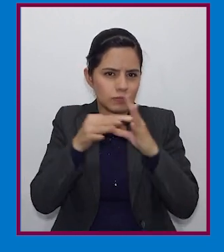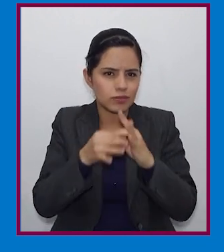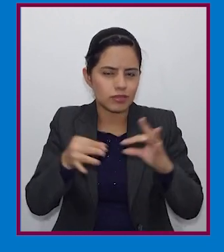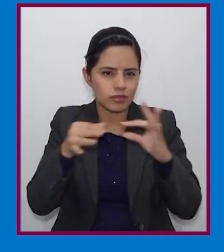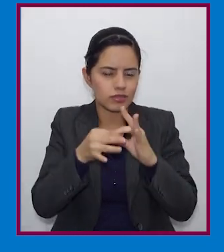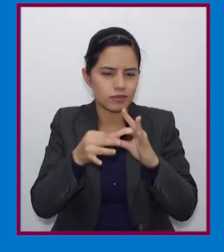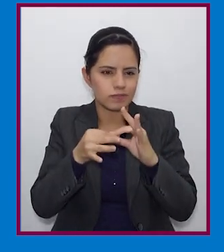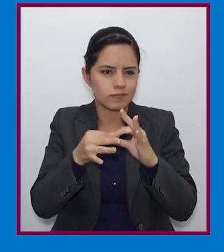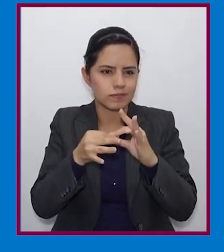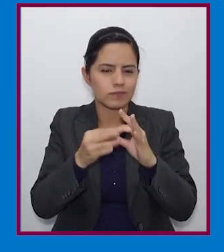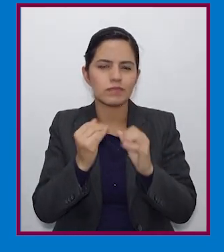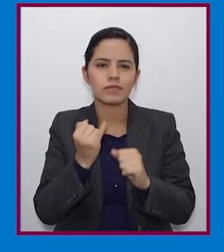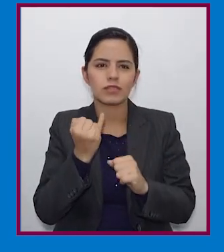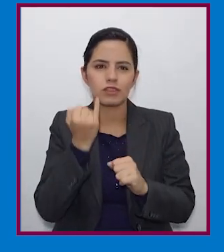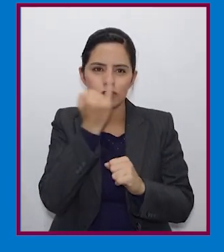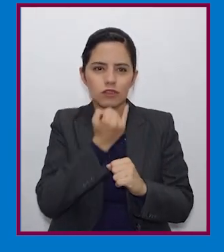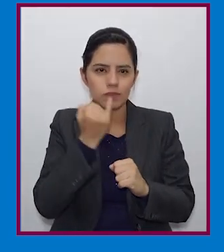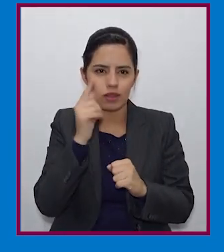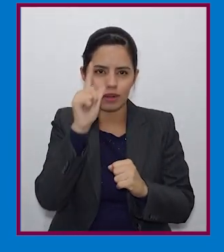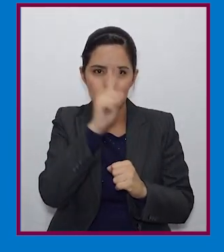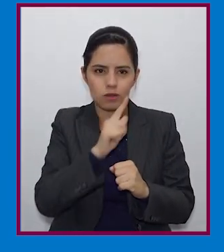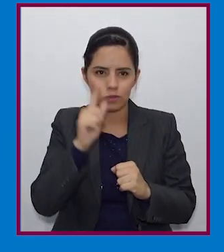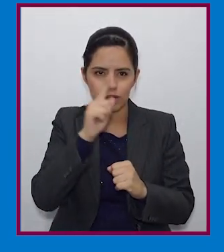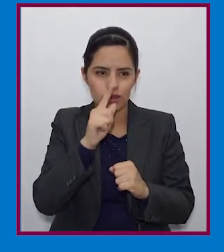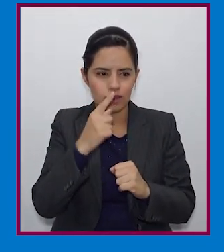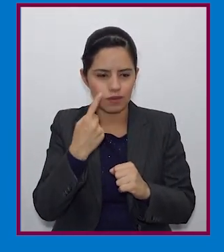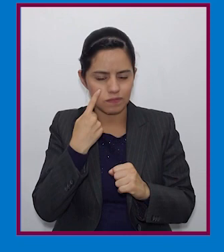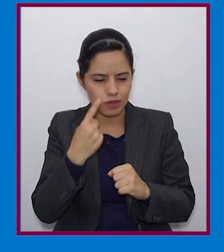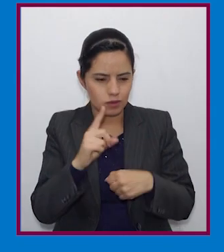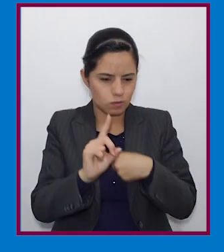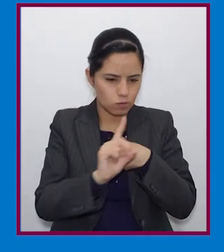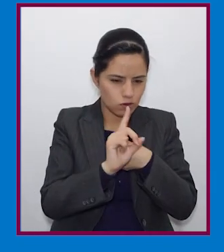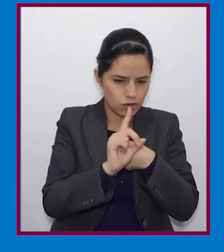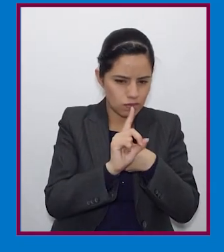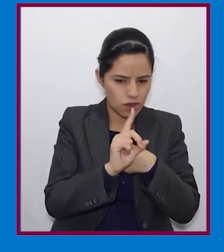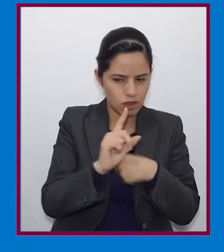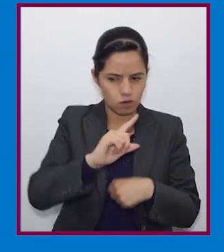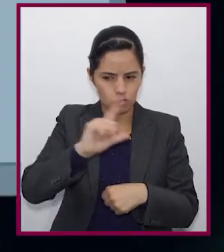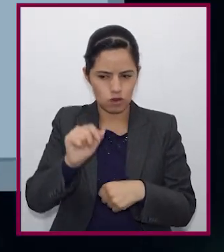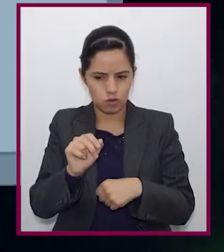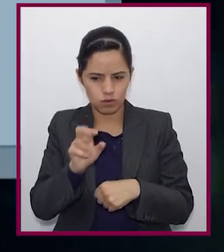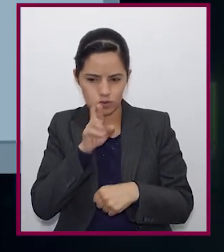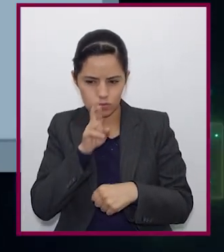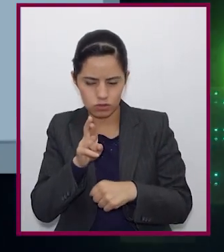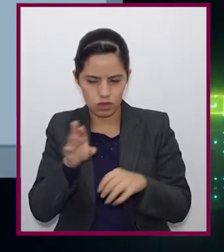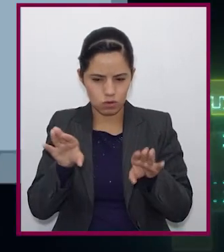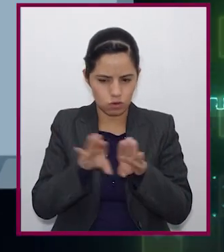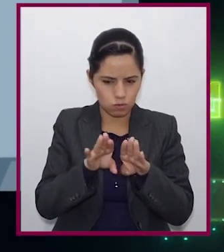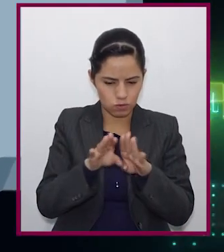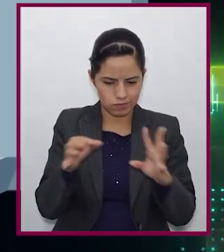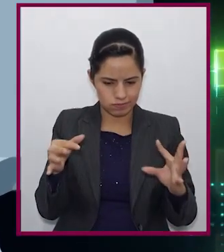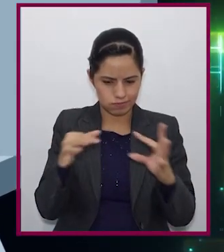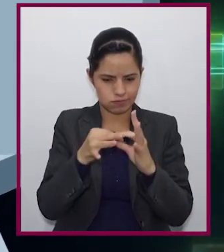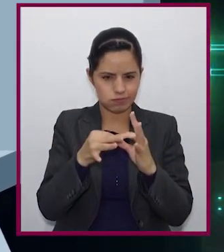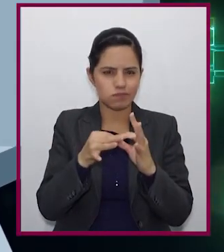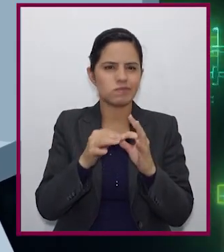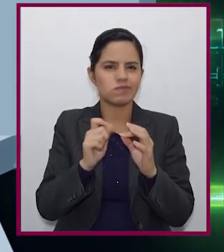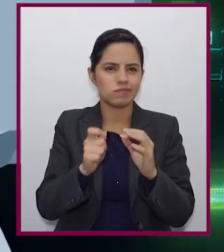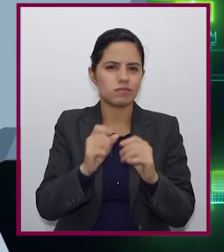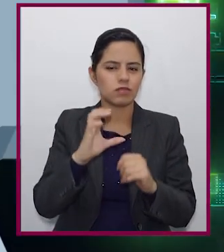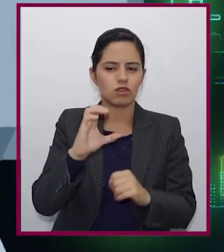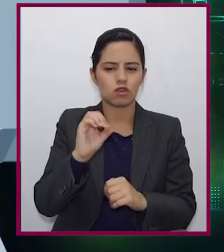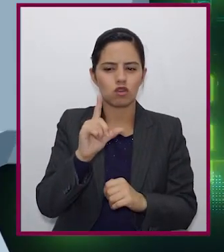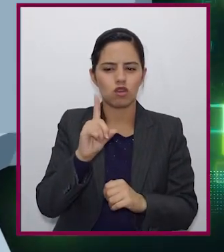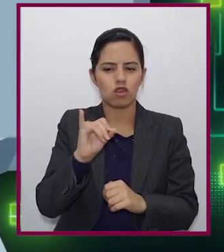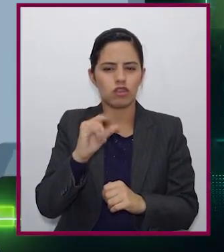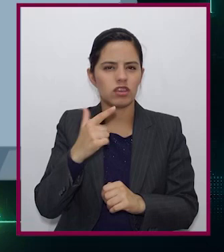son los lenguajes que dan la descripción de un problema y el resultado esperado, un tanto como pseudocódigo,